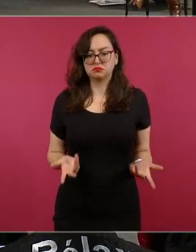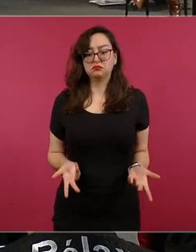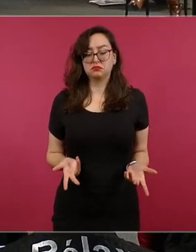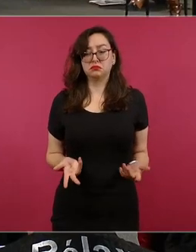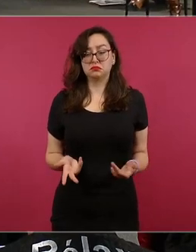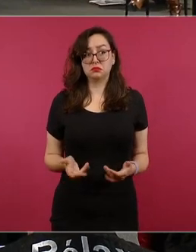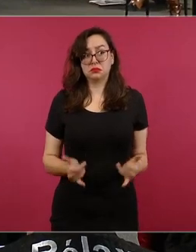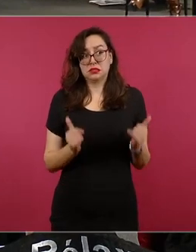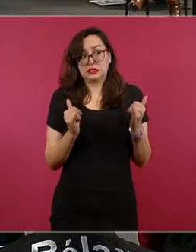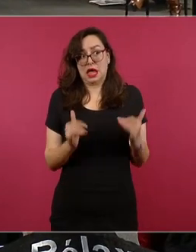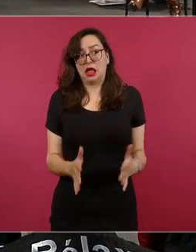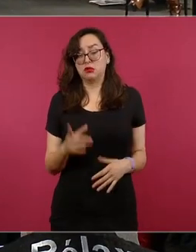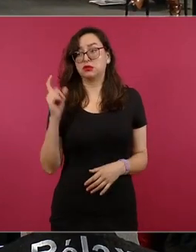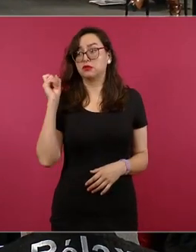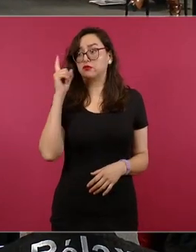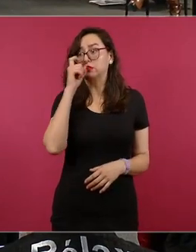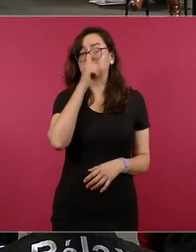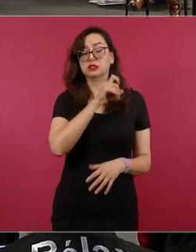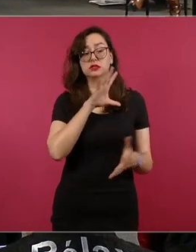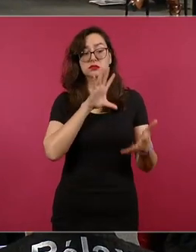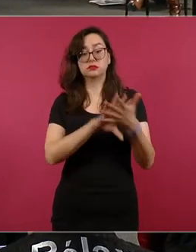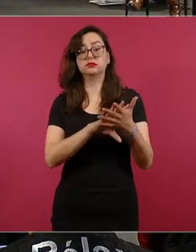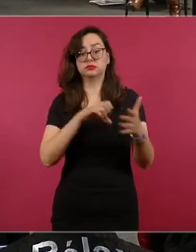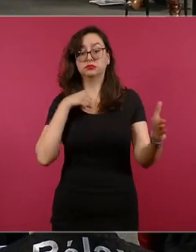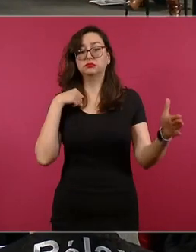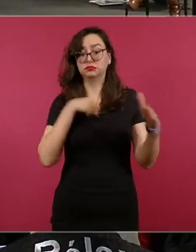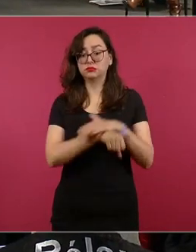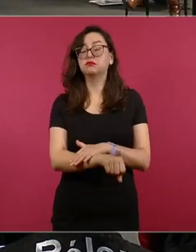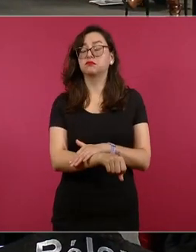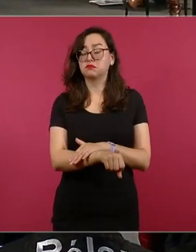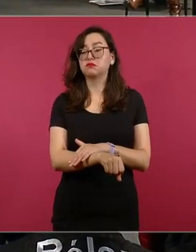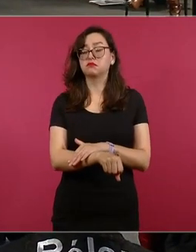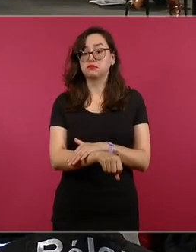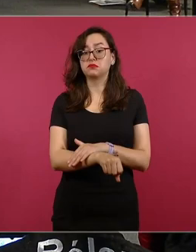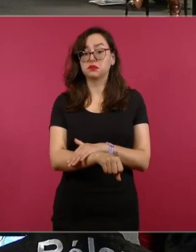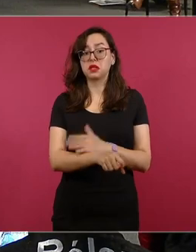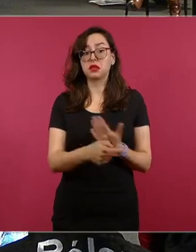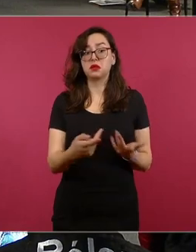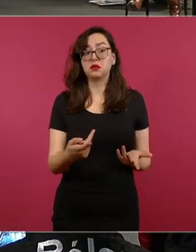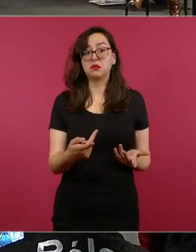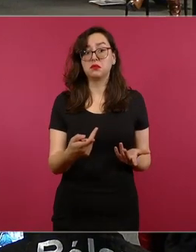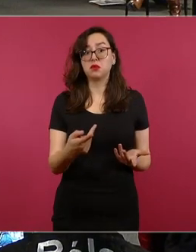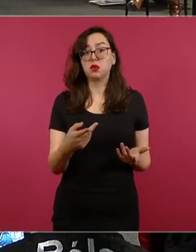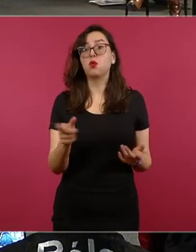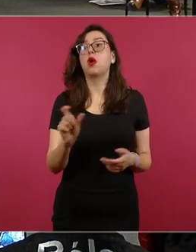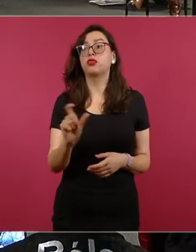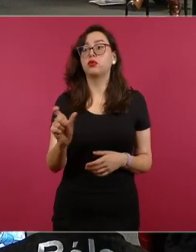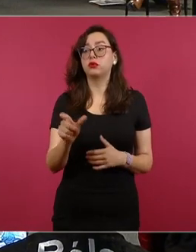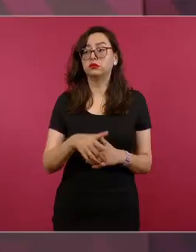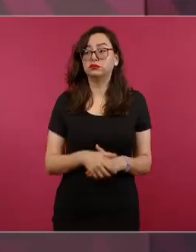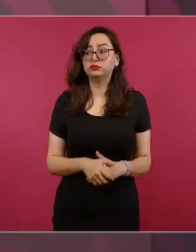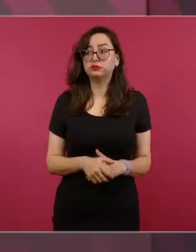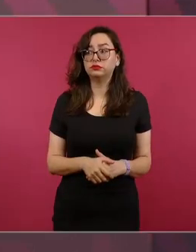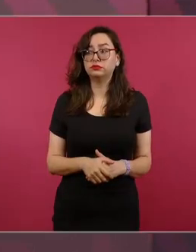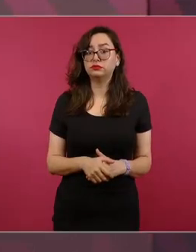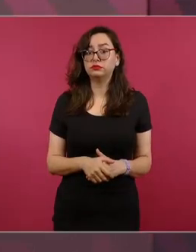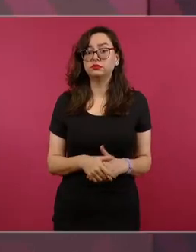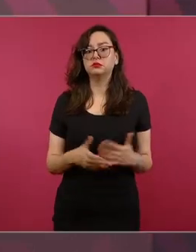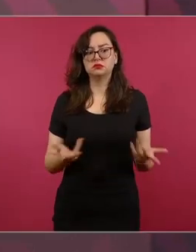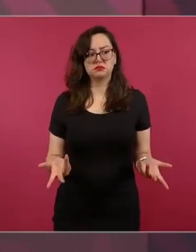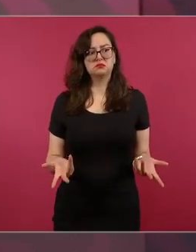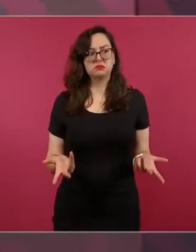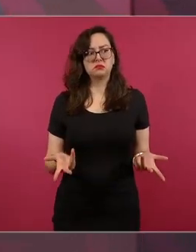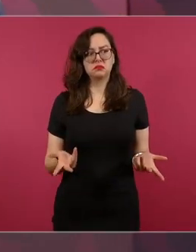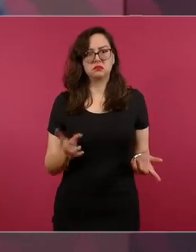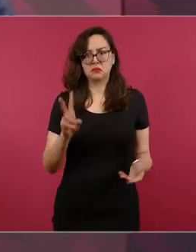cuando se comete un delito, cuando